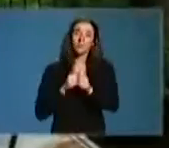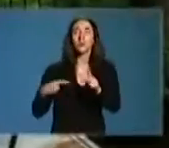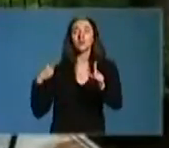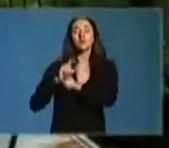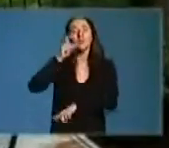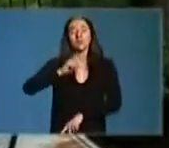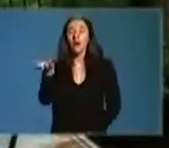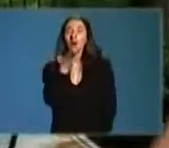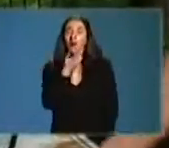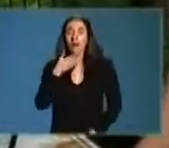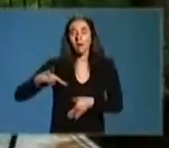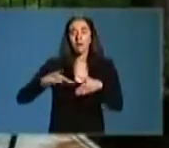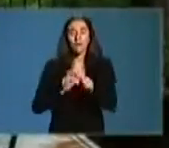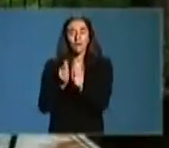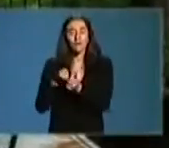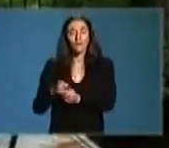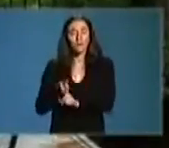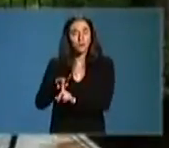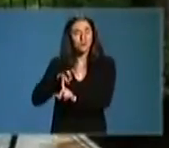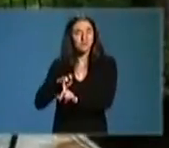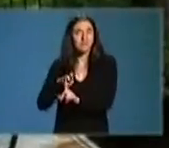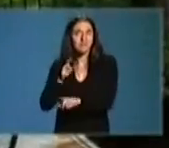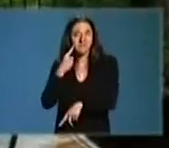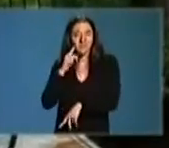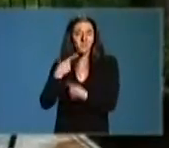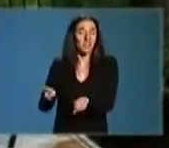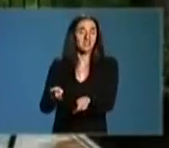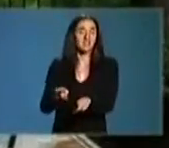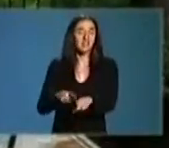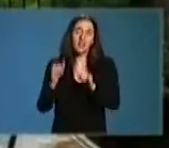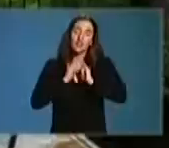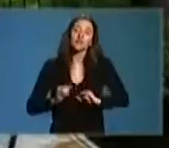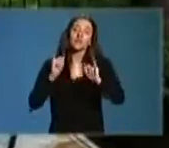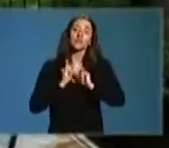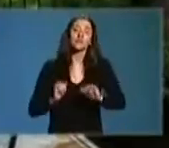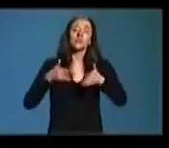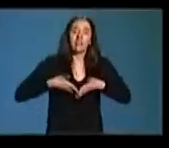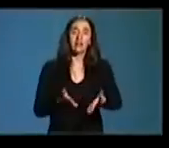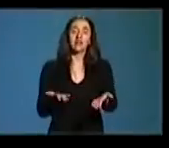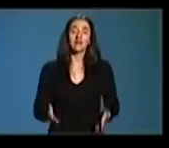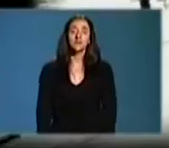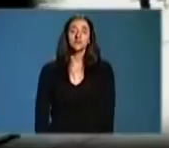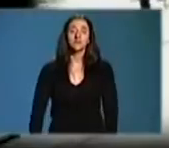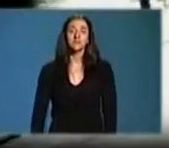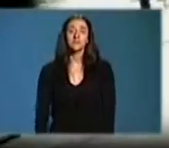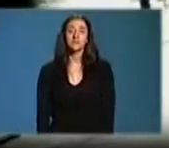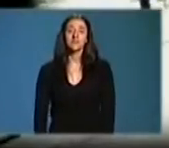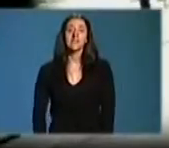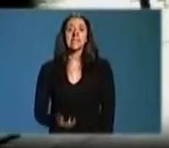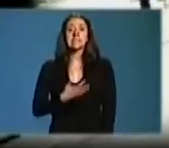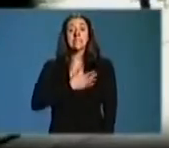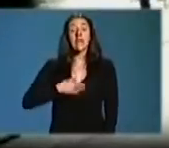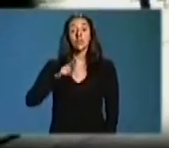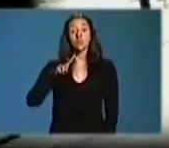carro de otra manera que venga pues eso son dudas semanas y que siente disfrutes de dos semanas del 2 del río sé que eres lugo te aro